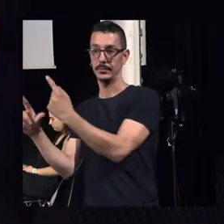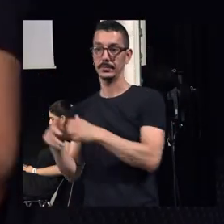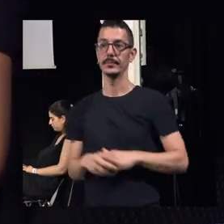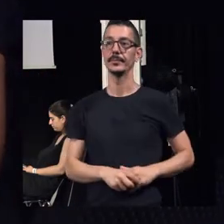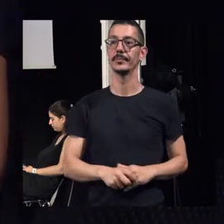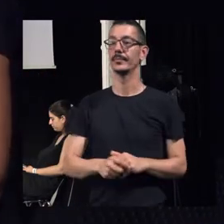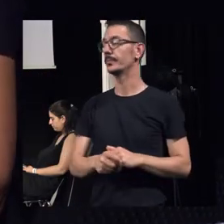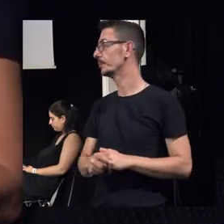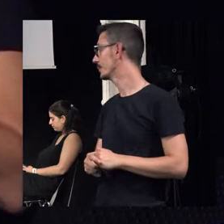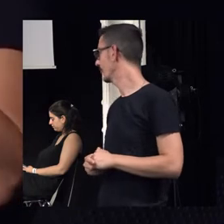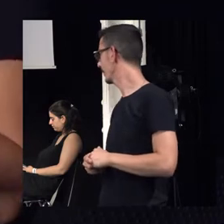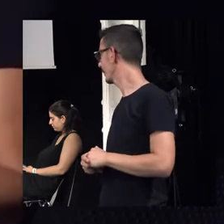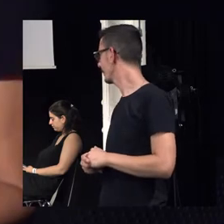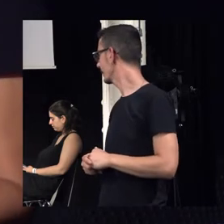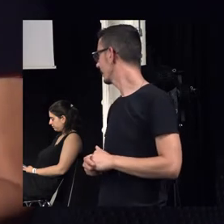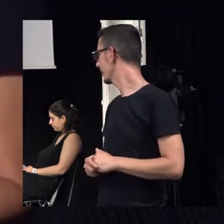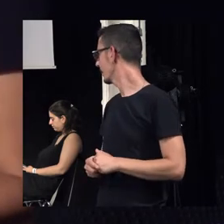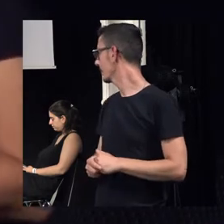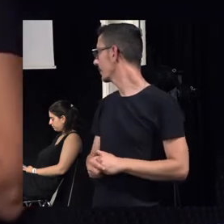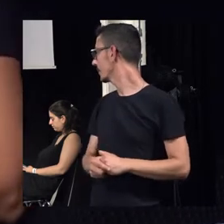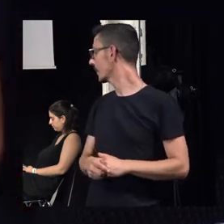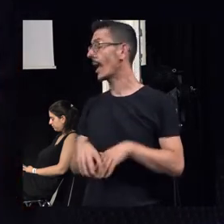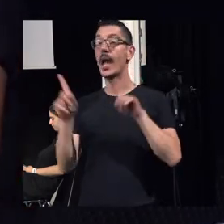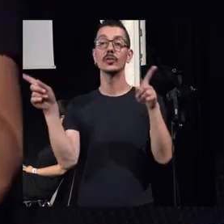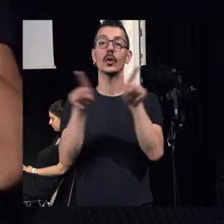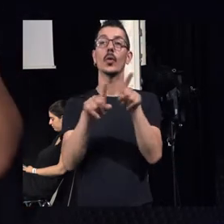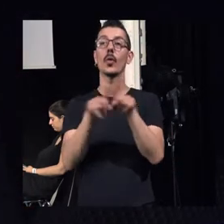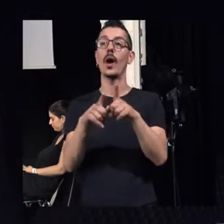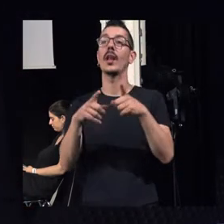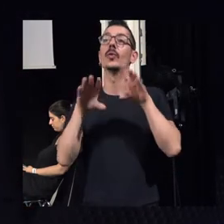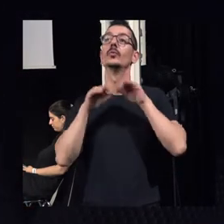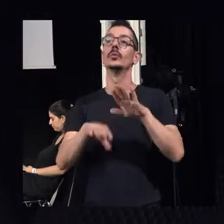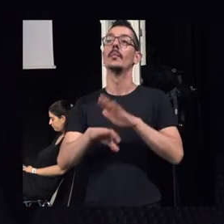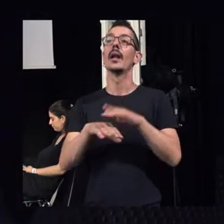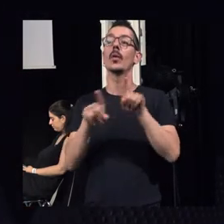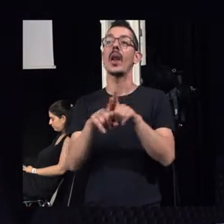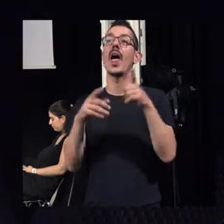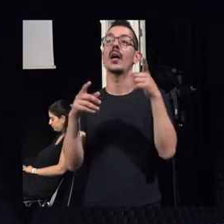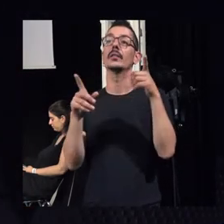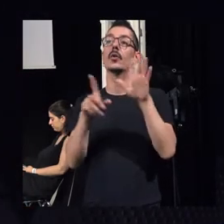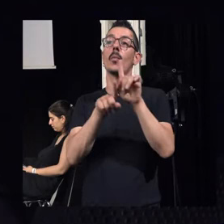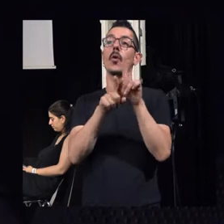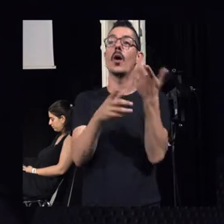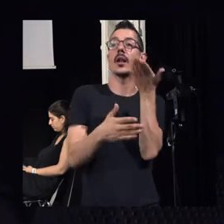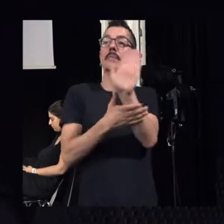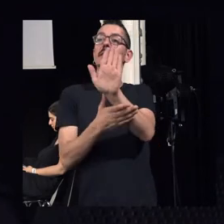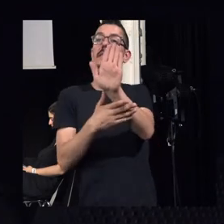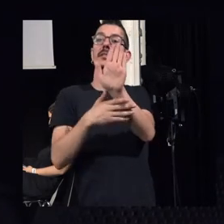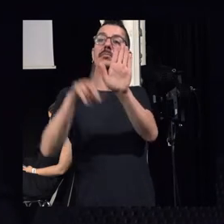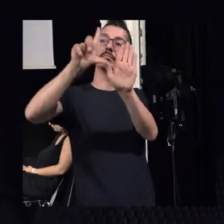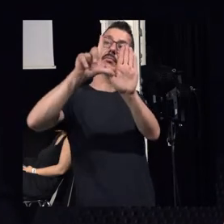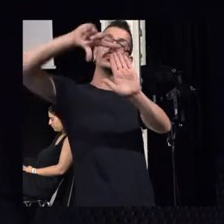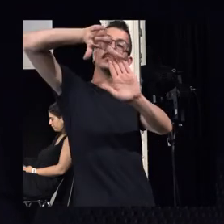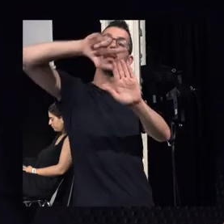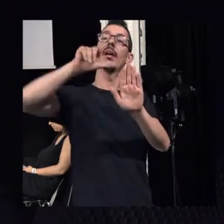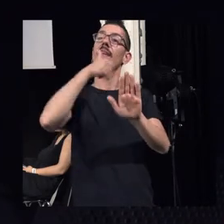Sirve como es articulador de las luchas políticas y también genera efectos de representación, que un poco Fefa habló algo de eso